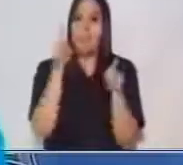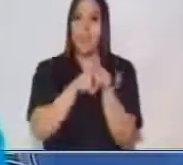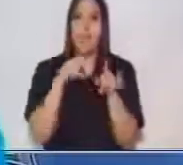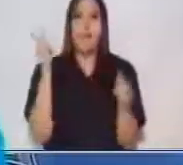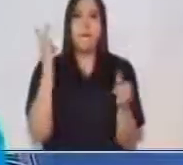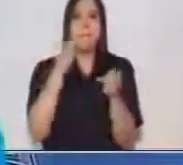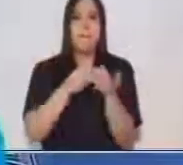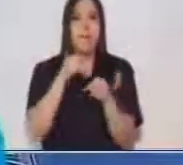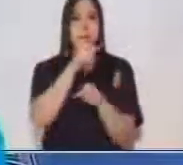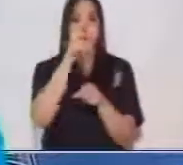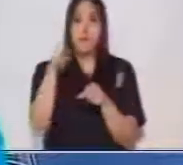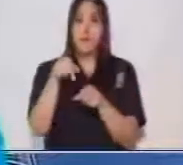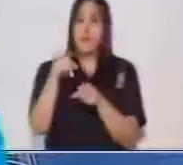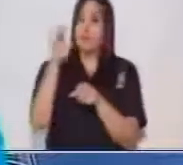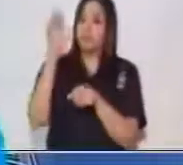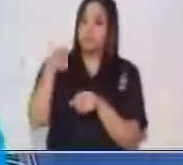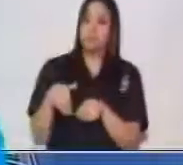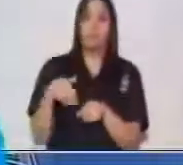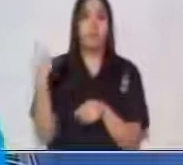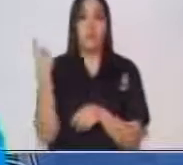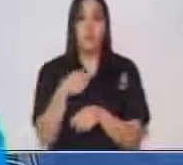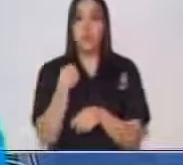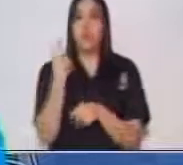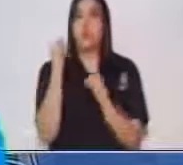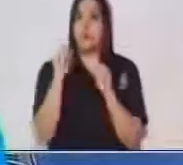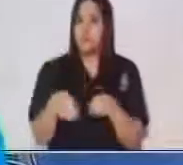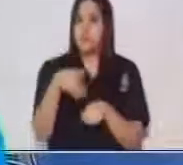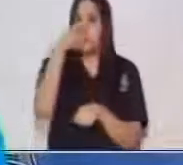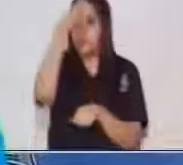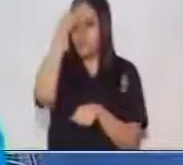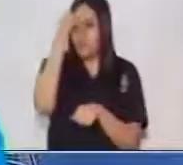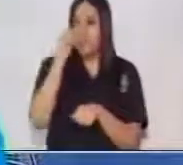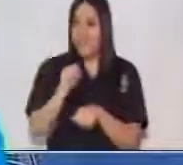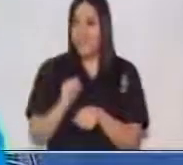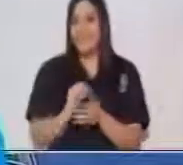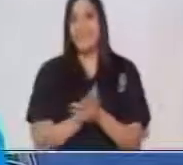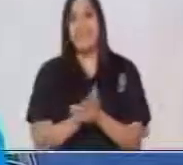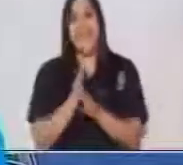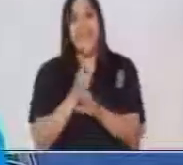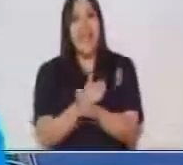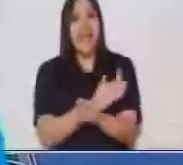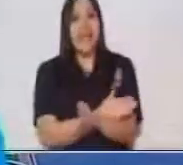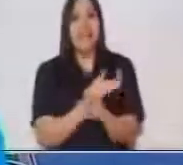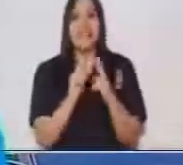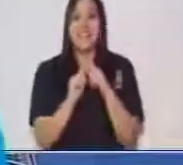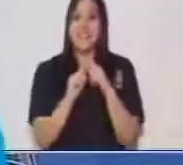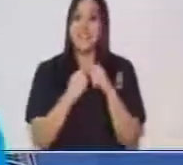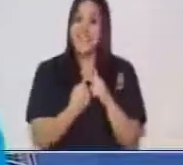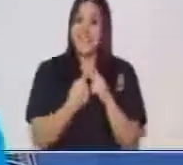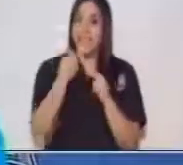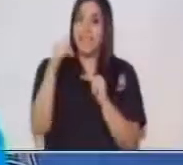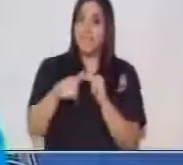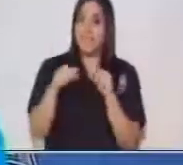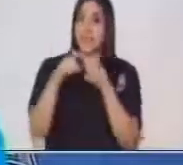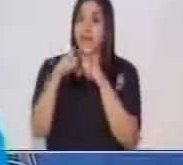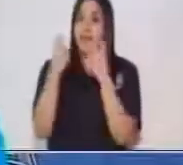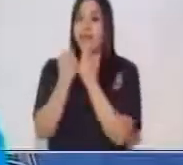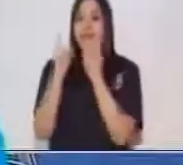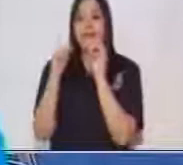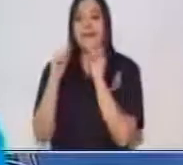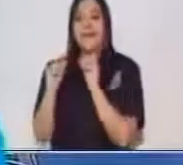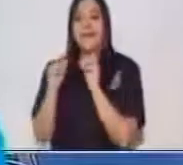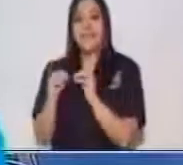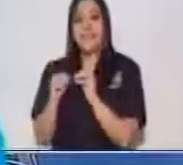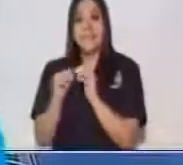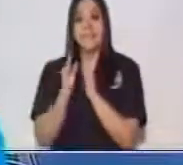participar a este espacio. Recuerda que todos podemos aprender. Antes de dar inicio a nuestra sesión del día de hoy, vamos a hacer